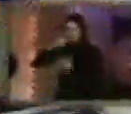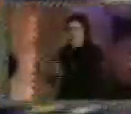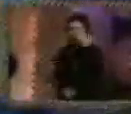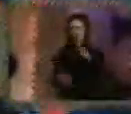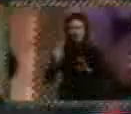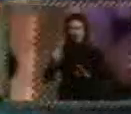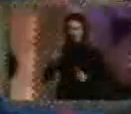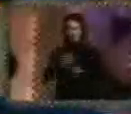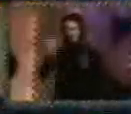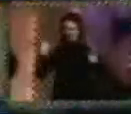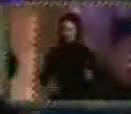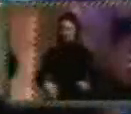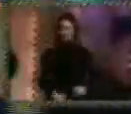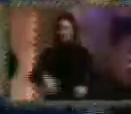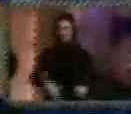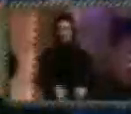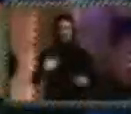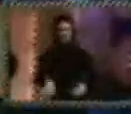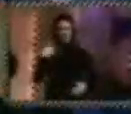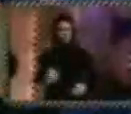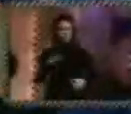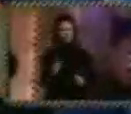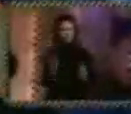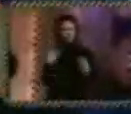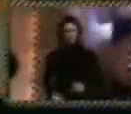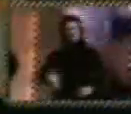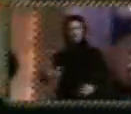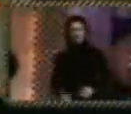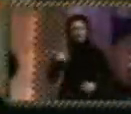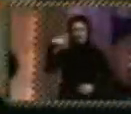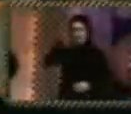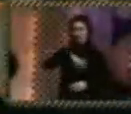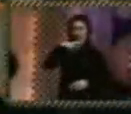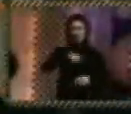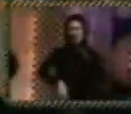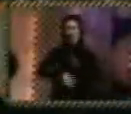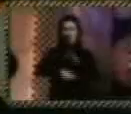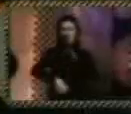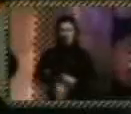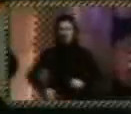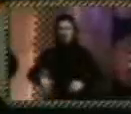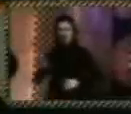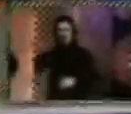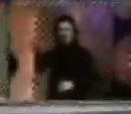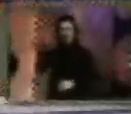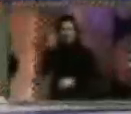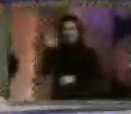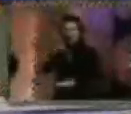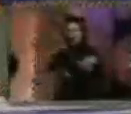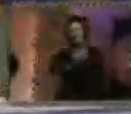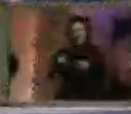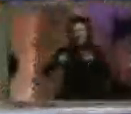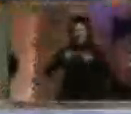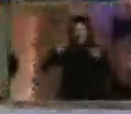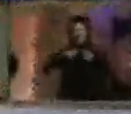de rascar. Y ni de coña me dejaba de picar. Esta tía tiene ladilla, mucha ladilla. Ay, qué